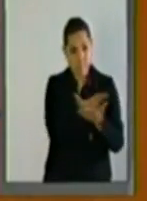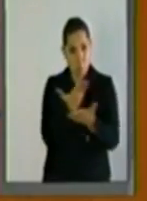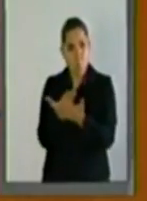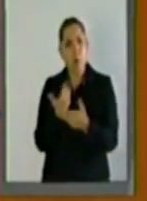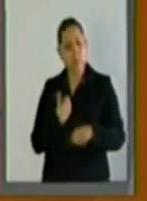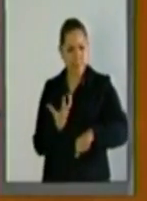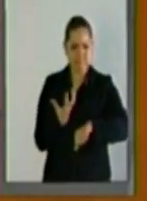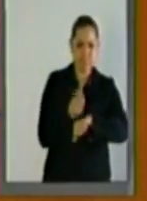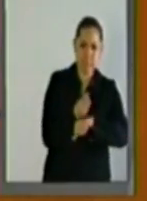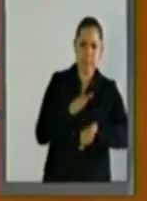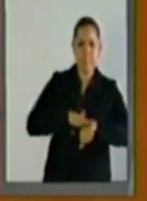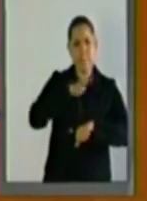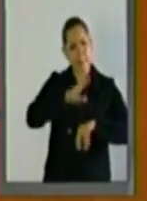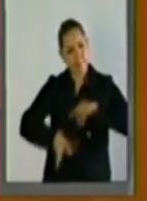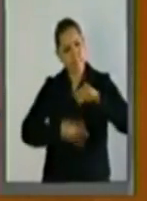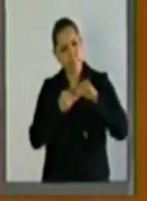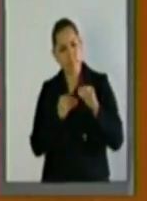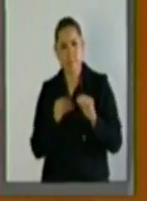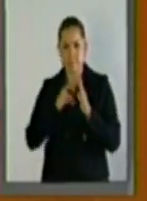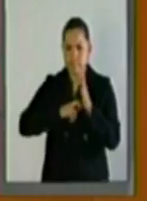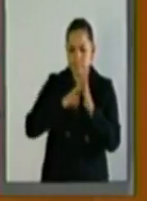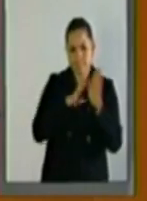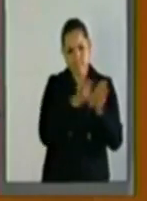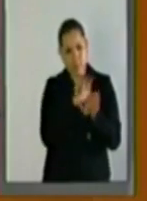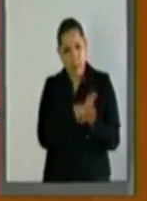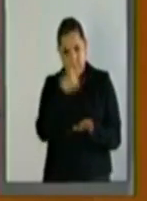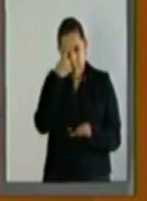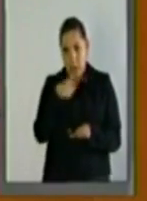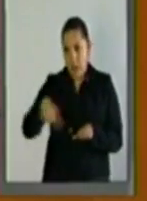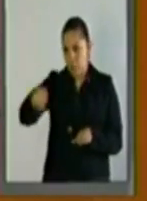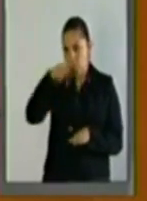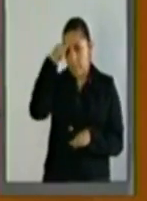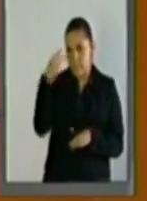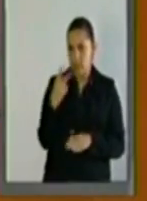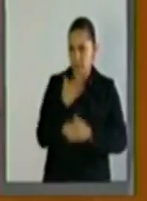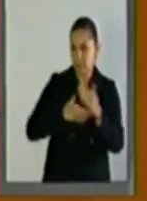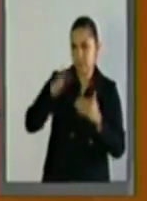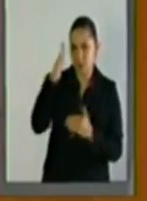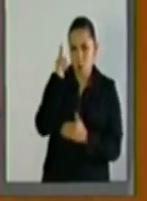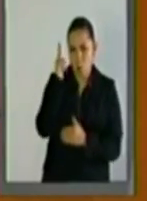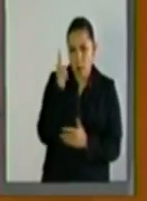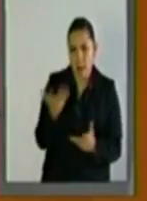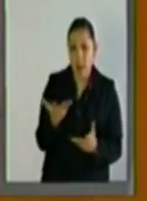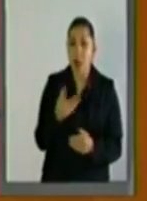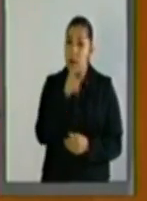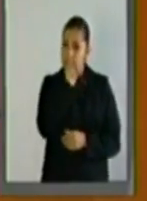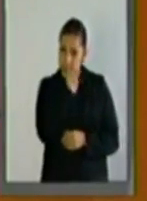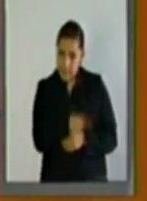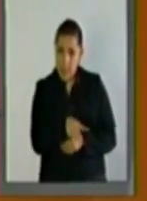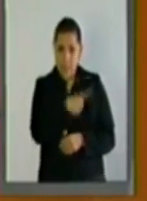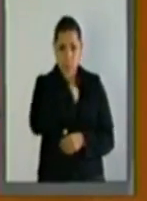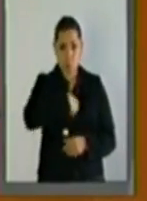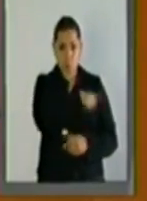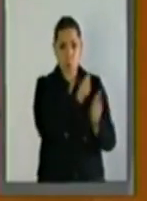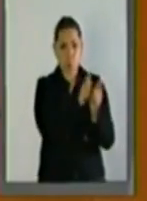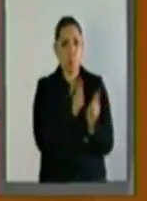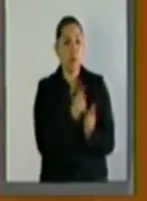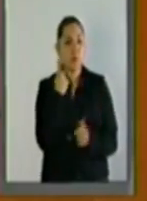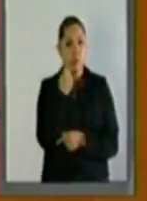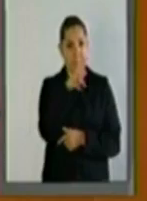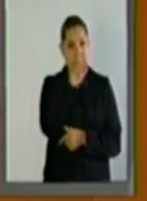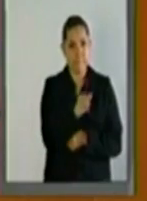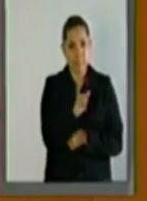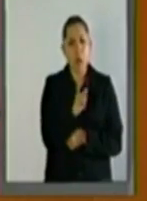que nos permitan sacar adelante a los mexicanos. Pero también en el grupo parlamentario del PRI no aceptamos lo que no es